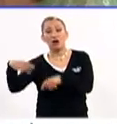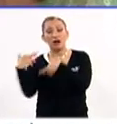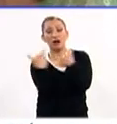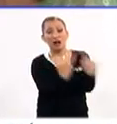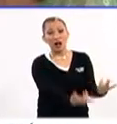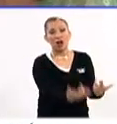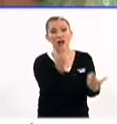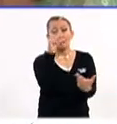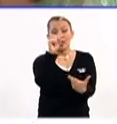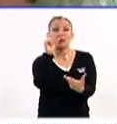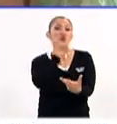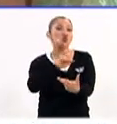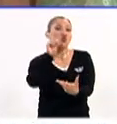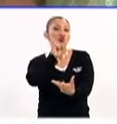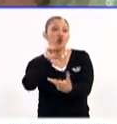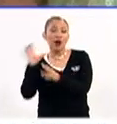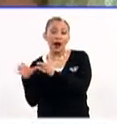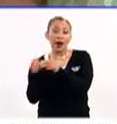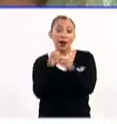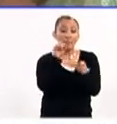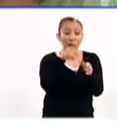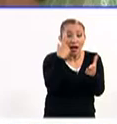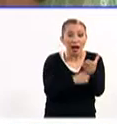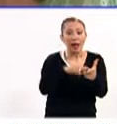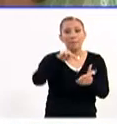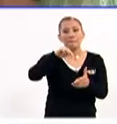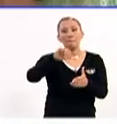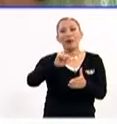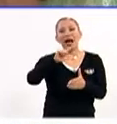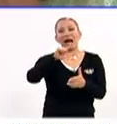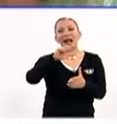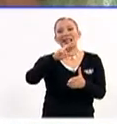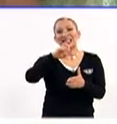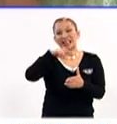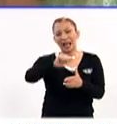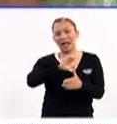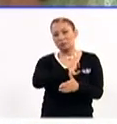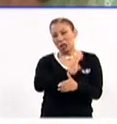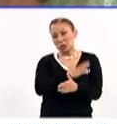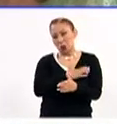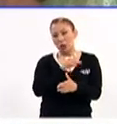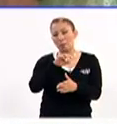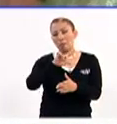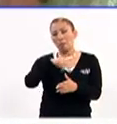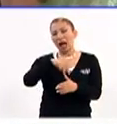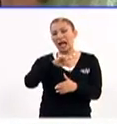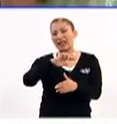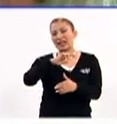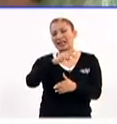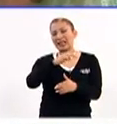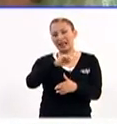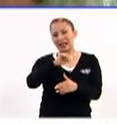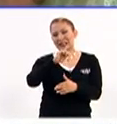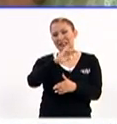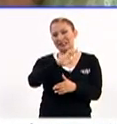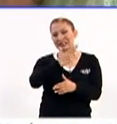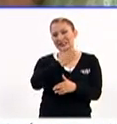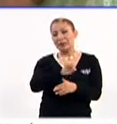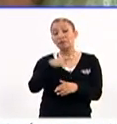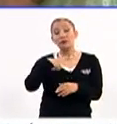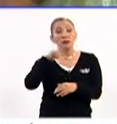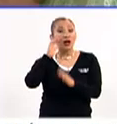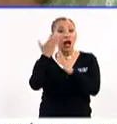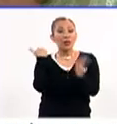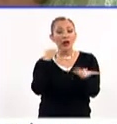Cortés a 20 nativas, entre las cuales estaba Malintzin, Marina en español, una mujer que se convertiría en